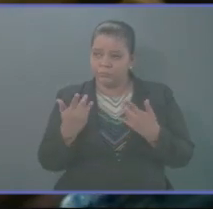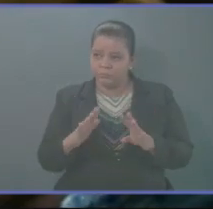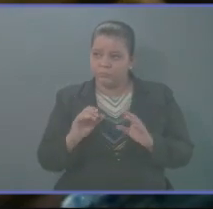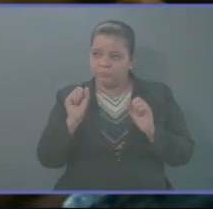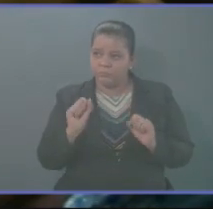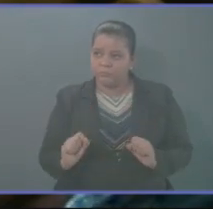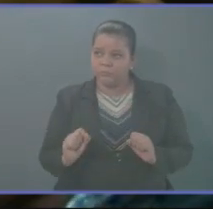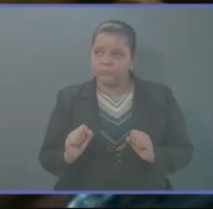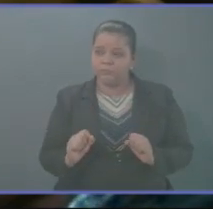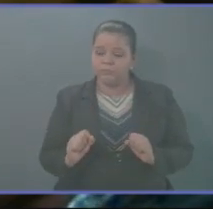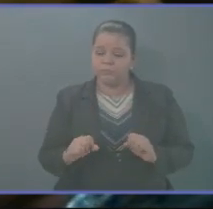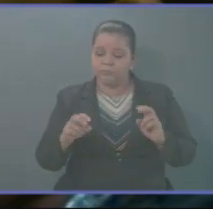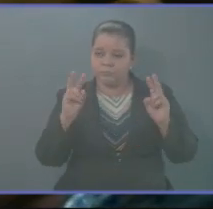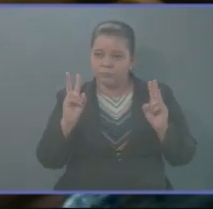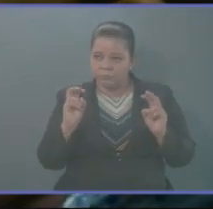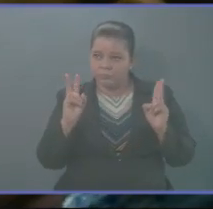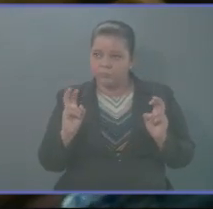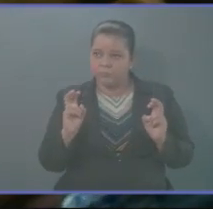generar un tema de